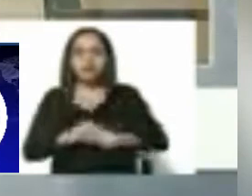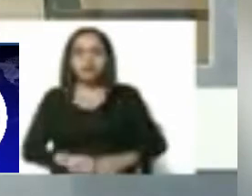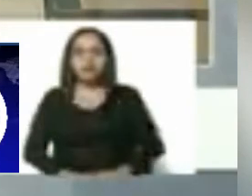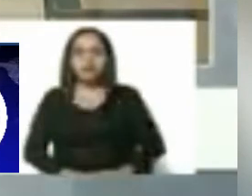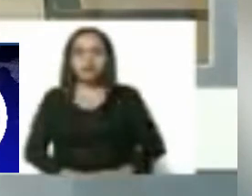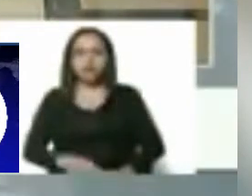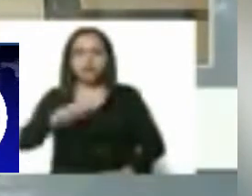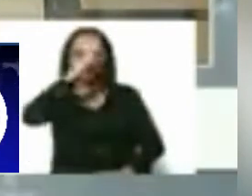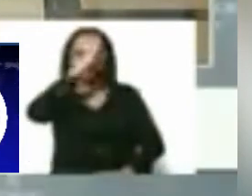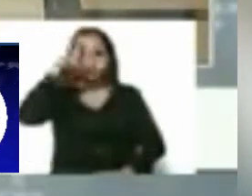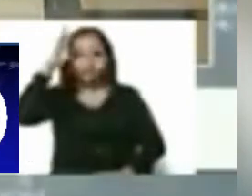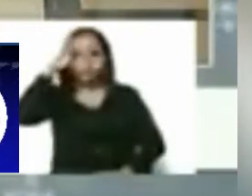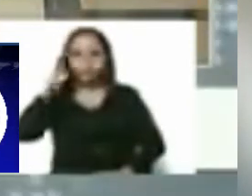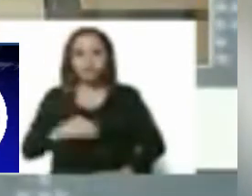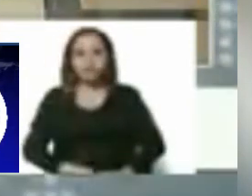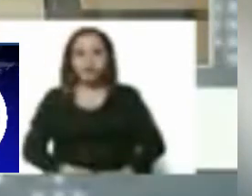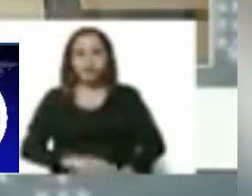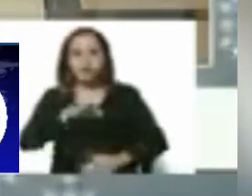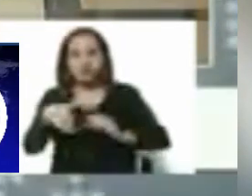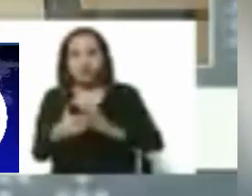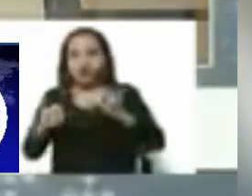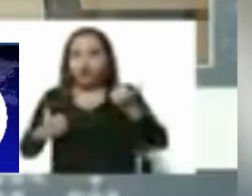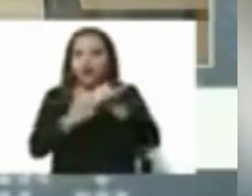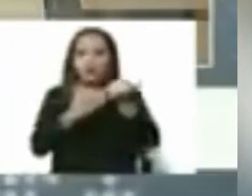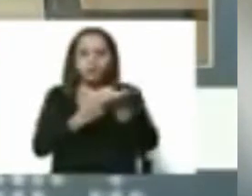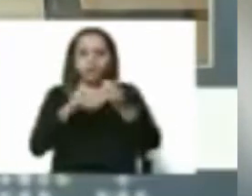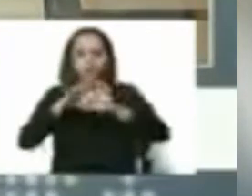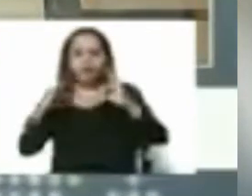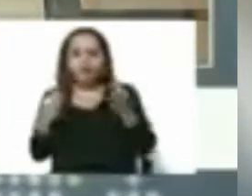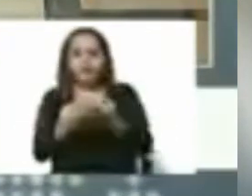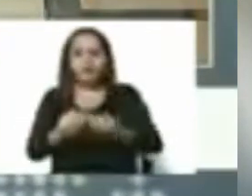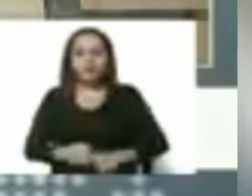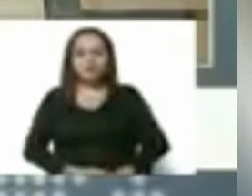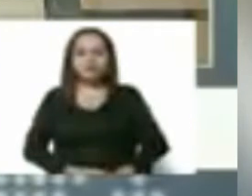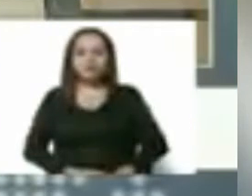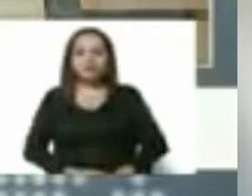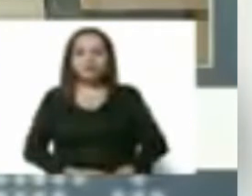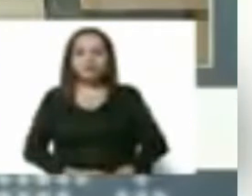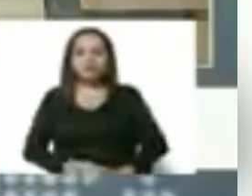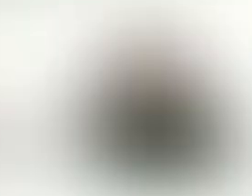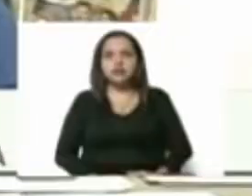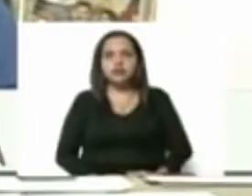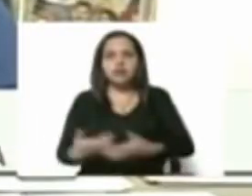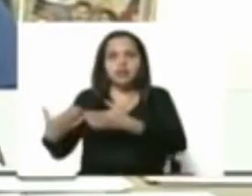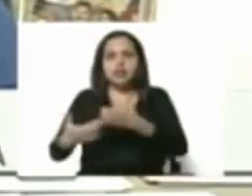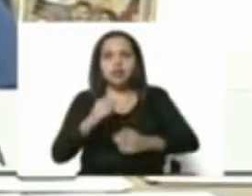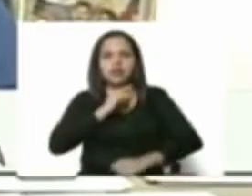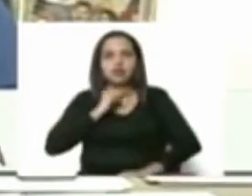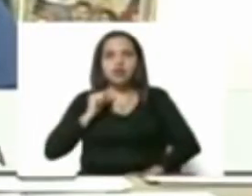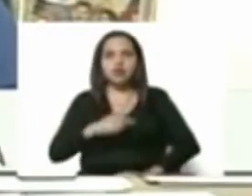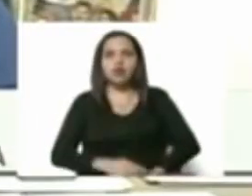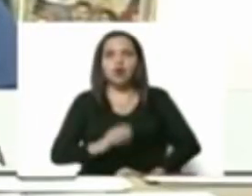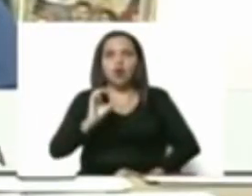Diosdado. Toda la solidaridad de mi familia, que está Silvia y yo, estamos contigo, Diosdado. Omar Prieto,